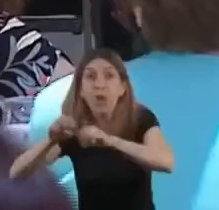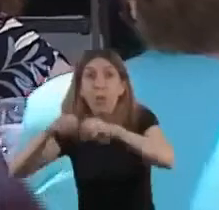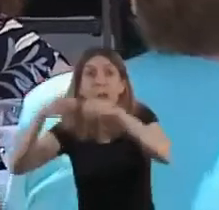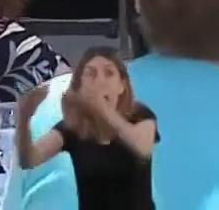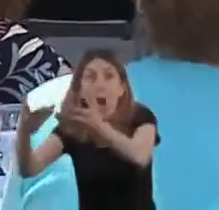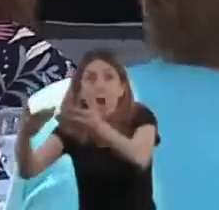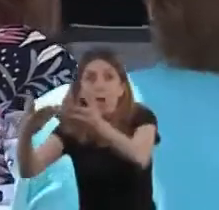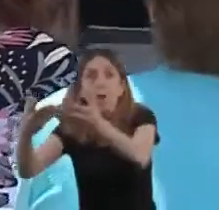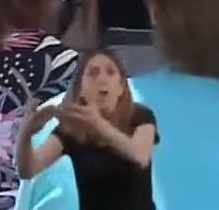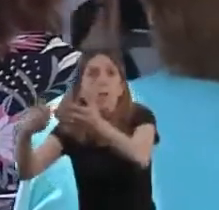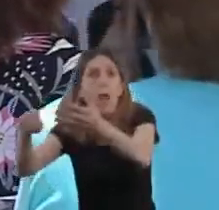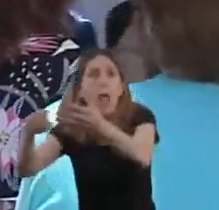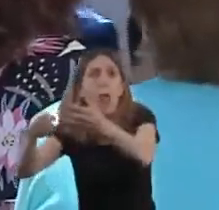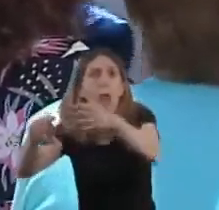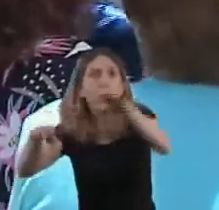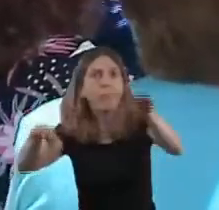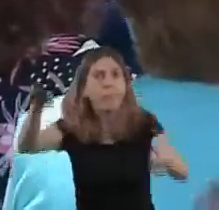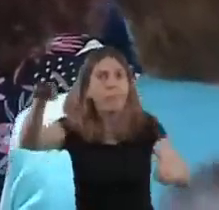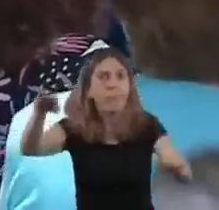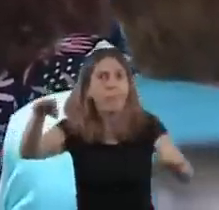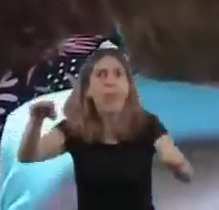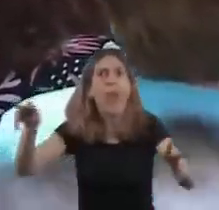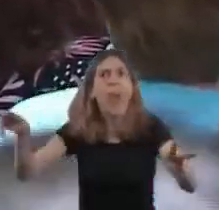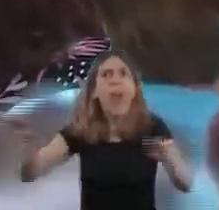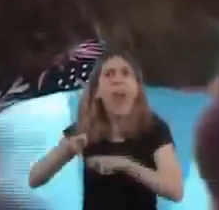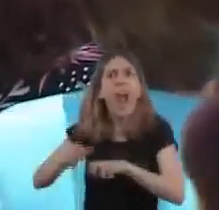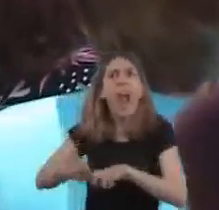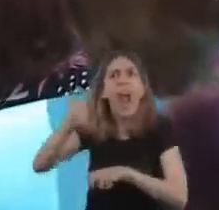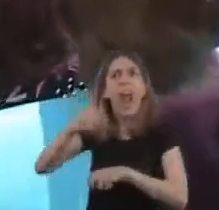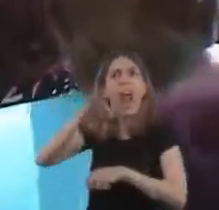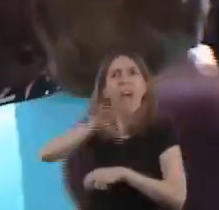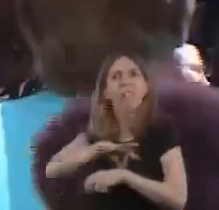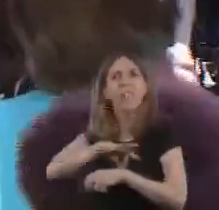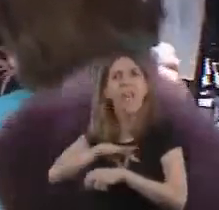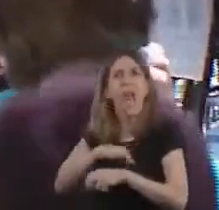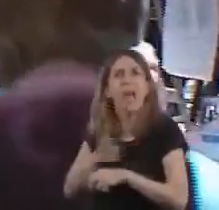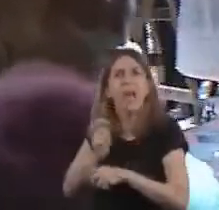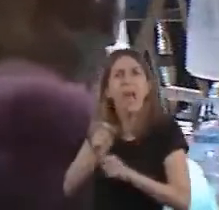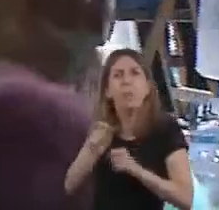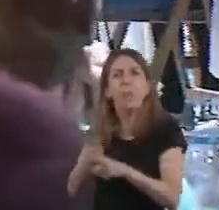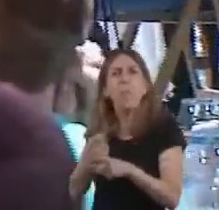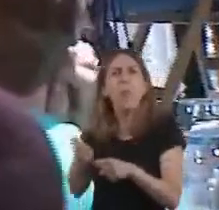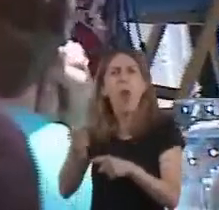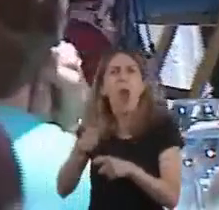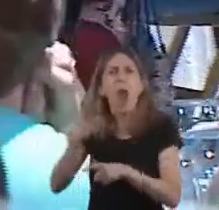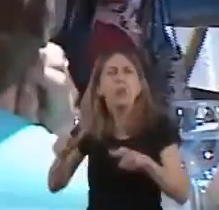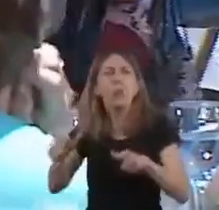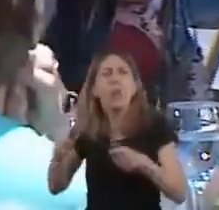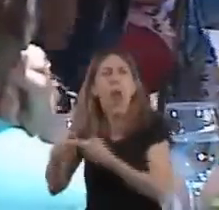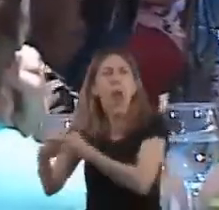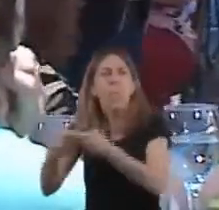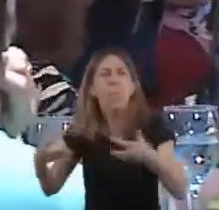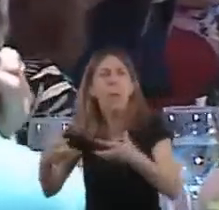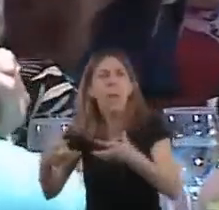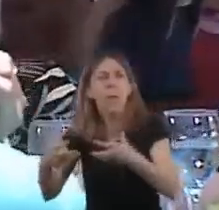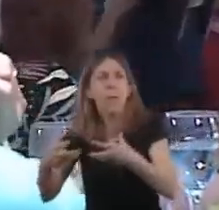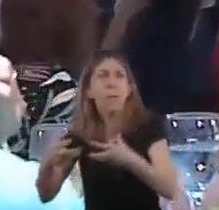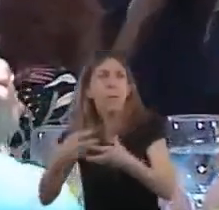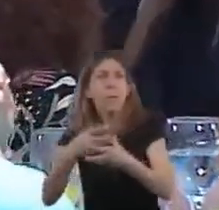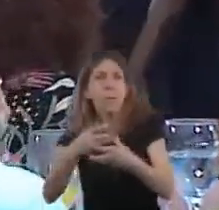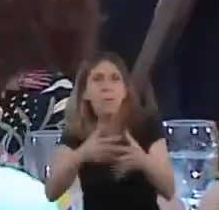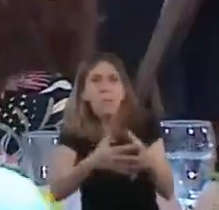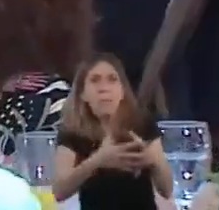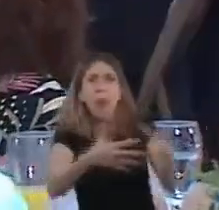igual. Esas ganancias quedan muchas veces concentradas en manos de unos pocos y seguimos distribuyendo pobreza